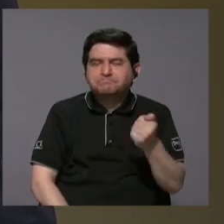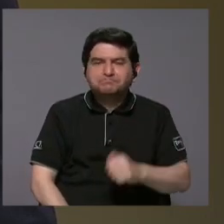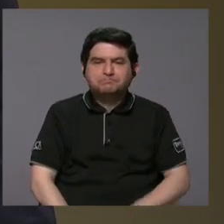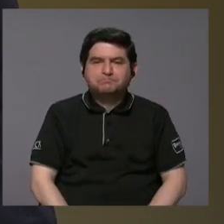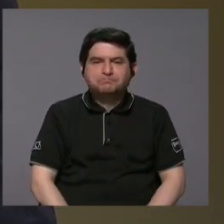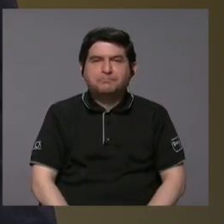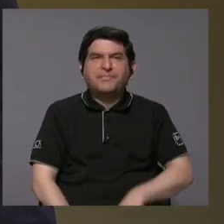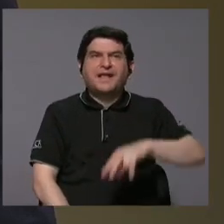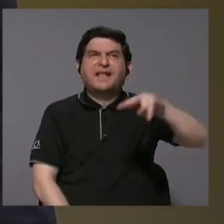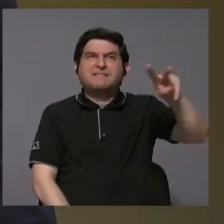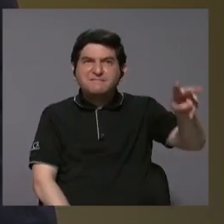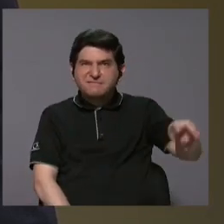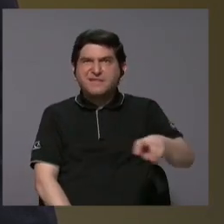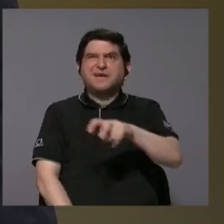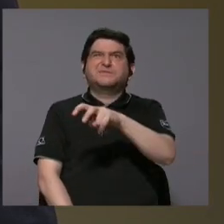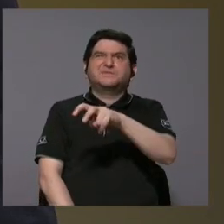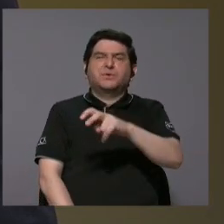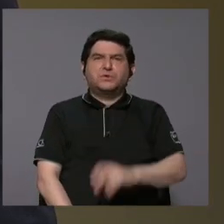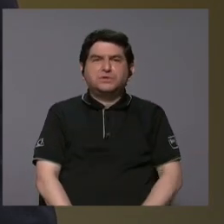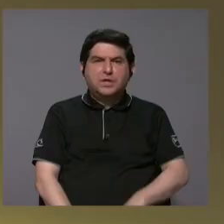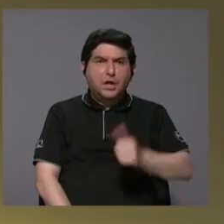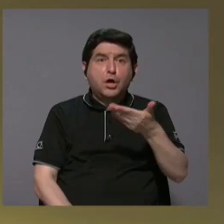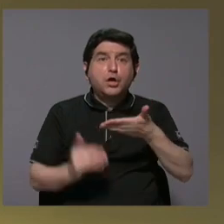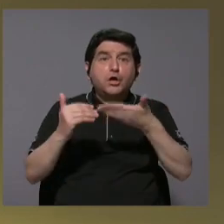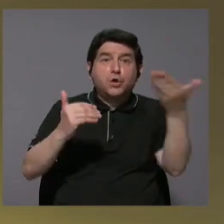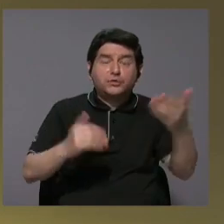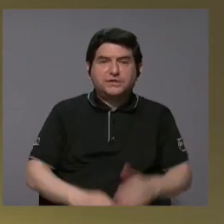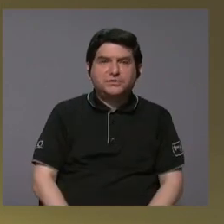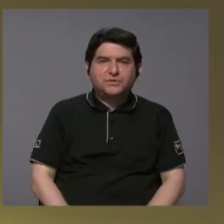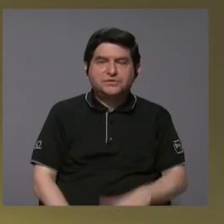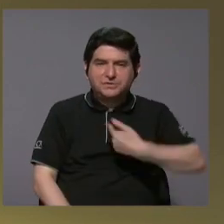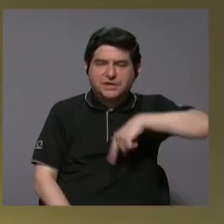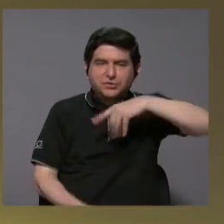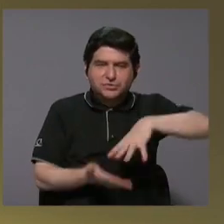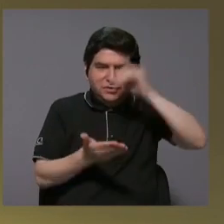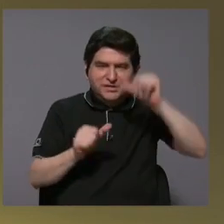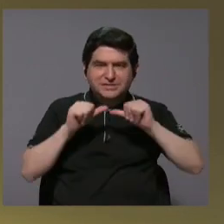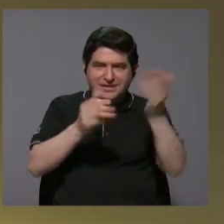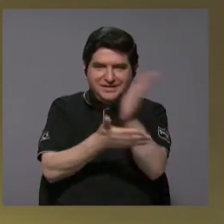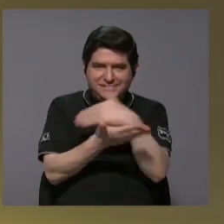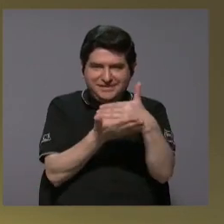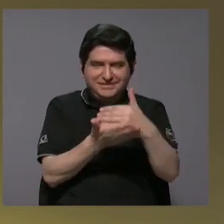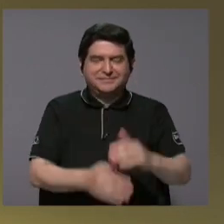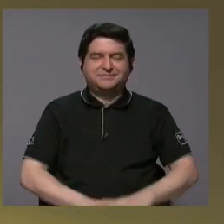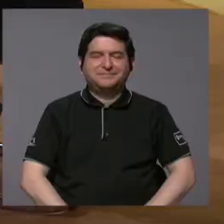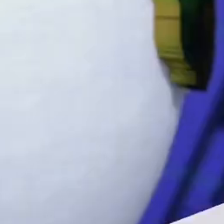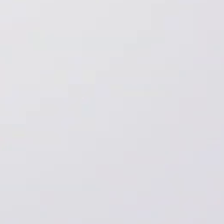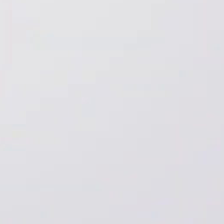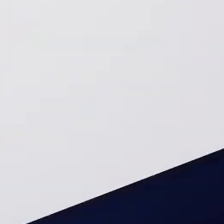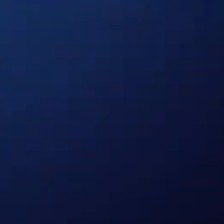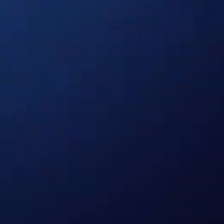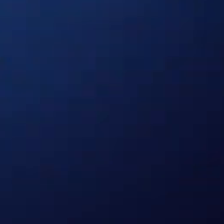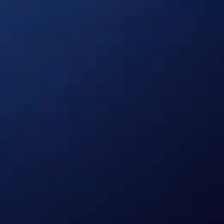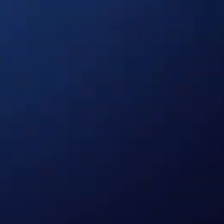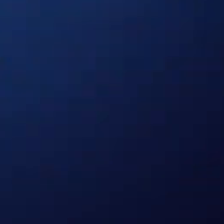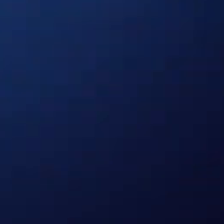de transportes, por ejemplo. Y otras cosas de las cuales aprenderemos en el siguiente segmento.